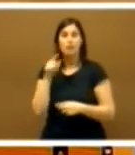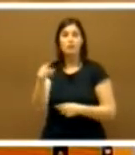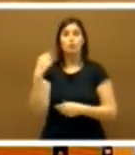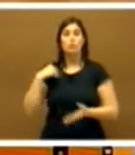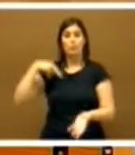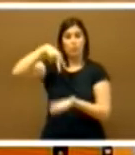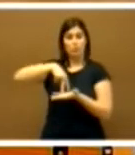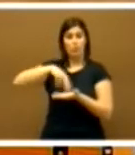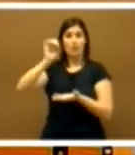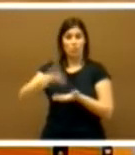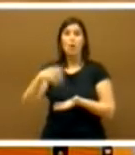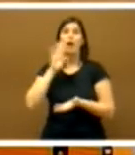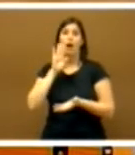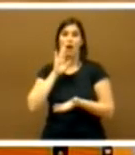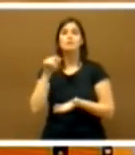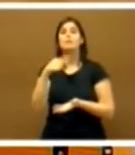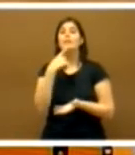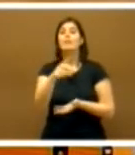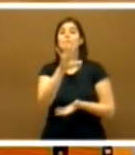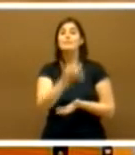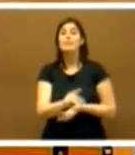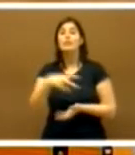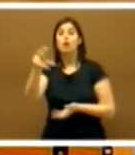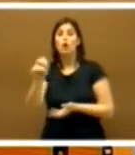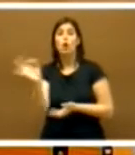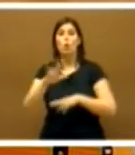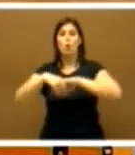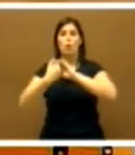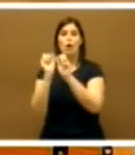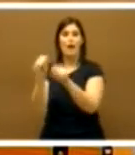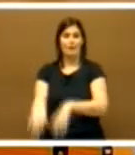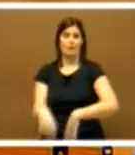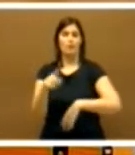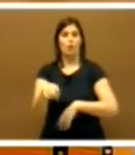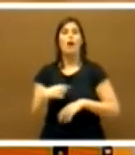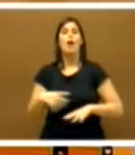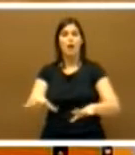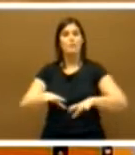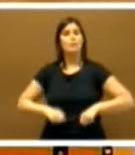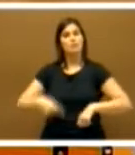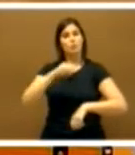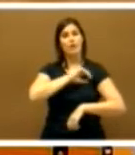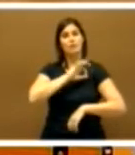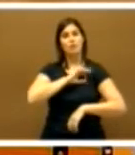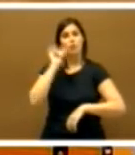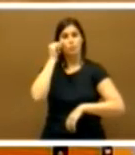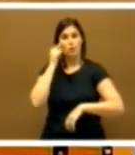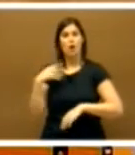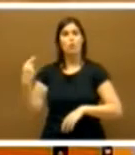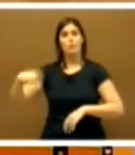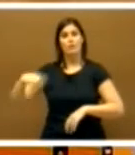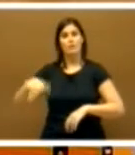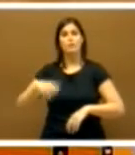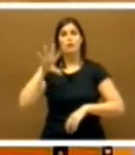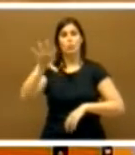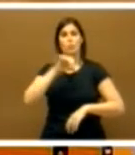como decía también antes, responderán sí, no o abstención a la investidura del señor Monago Terraza como presidente de la comunidad